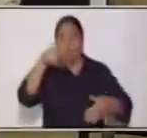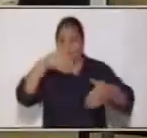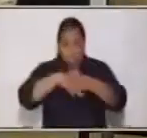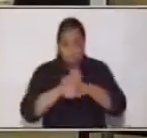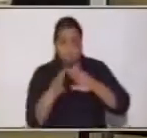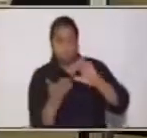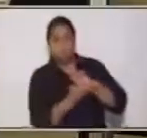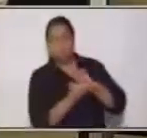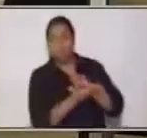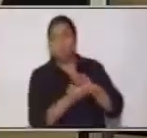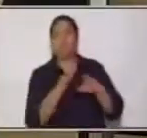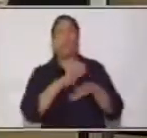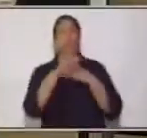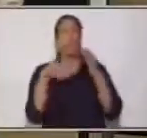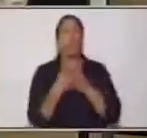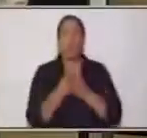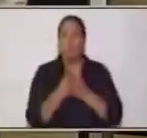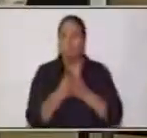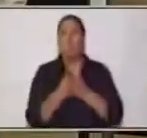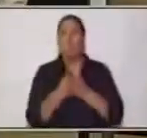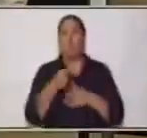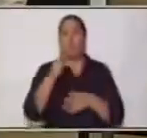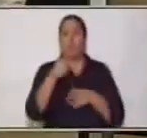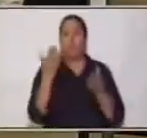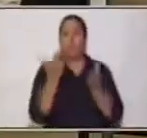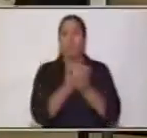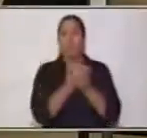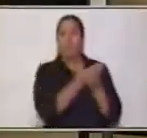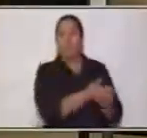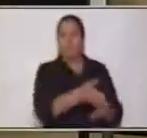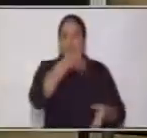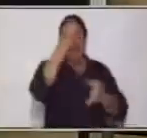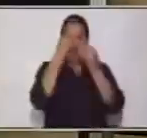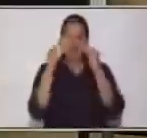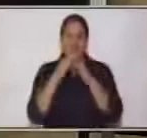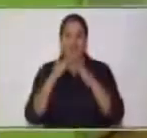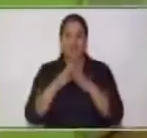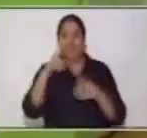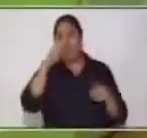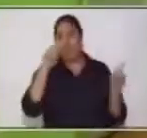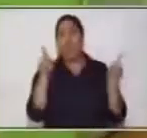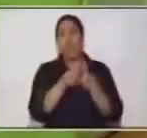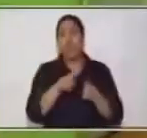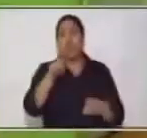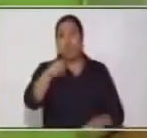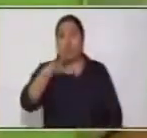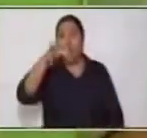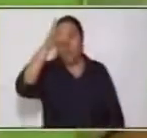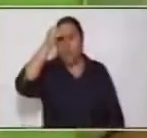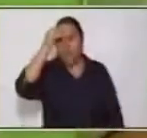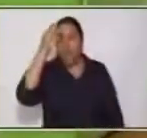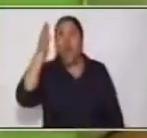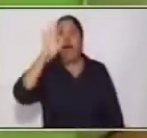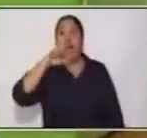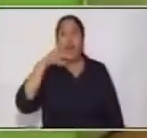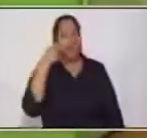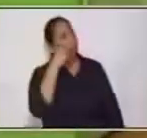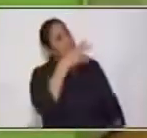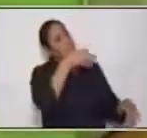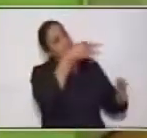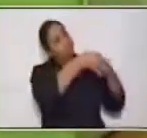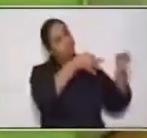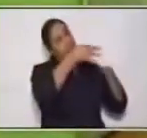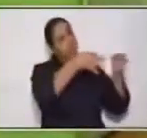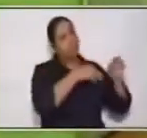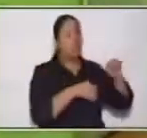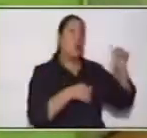trabajos, ¿oyeron? En su portafolio de Aprendo en Casa. Además, también compartir lo que ustedes están aprendiendo con algún adulto,